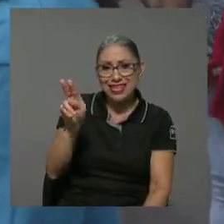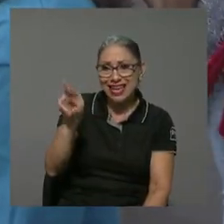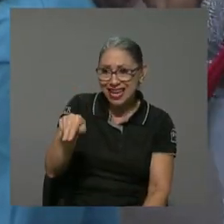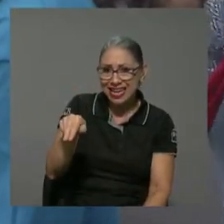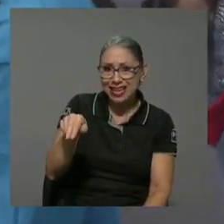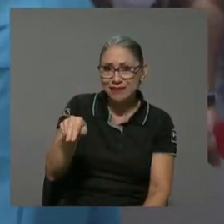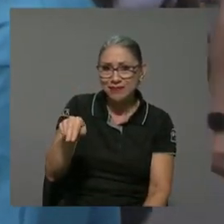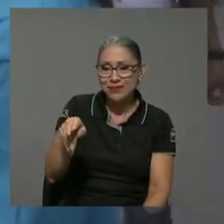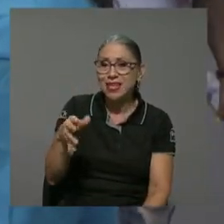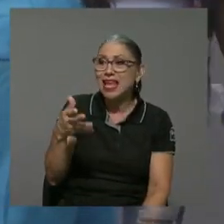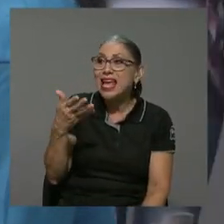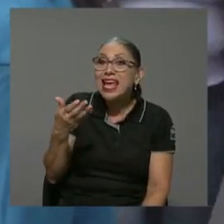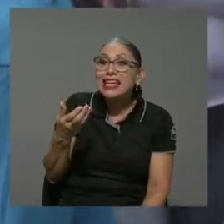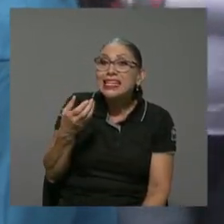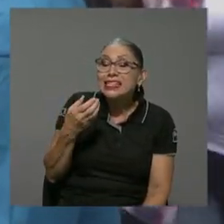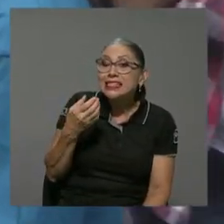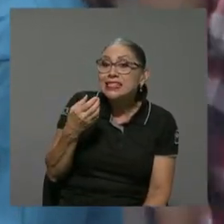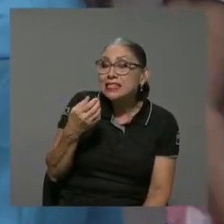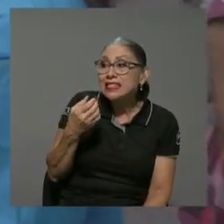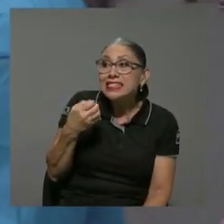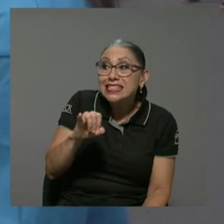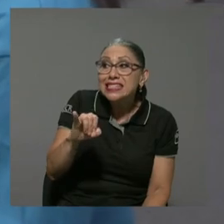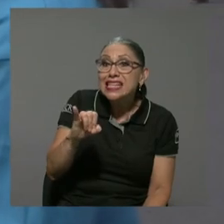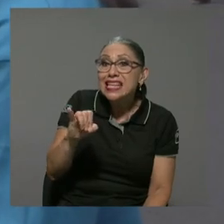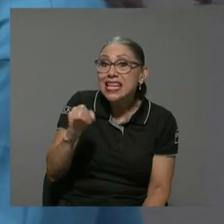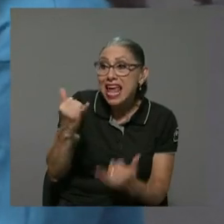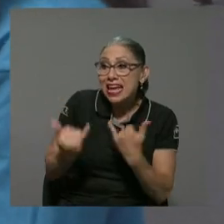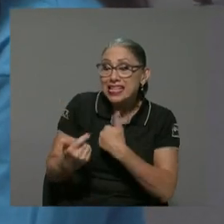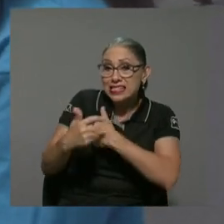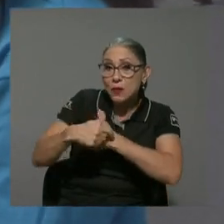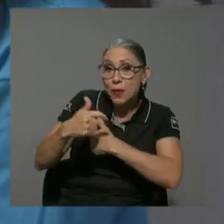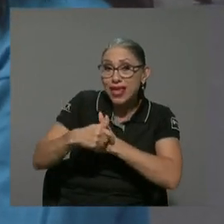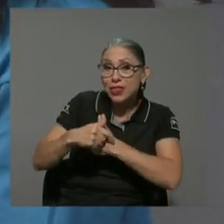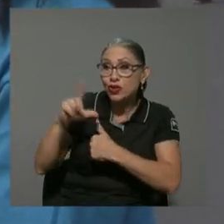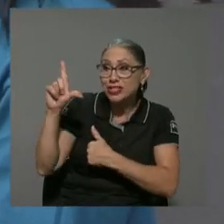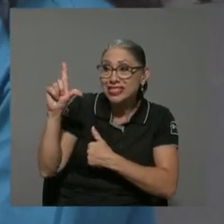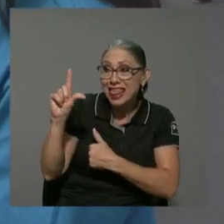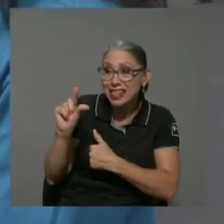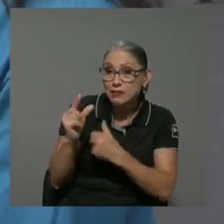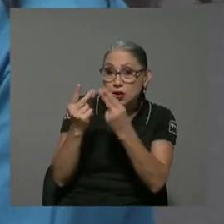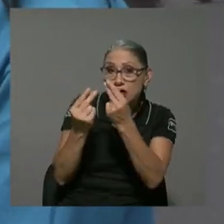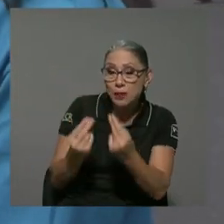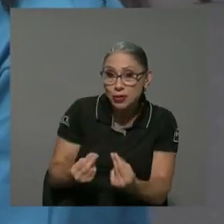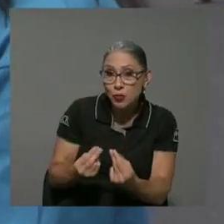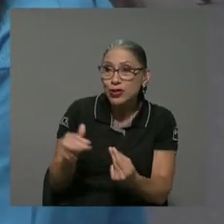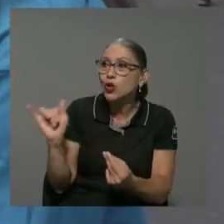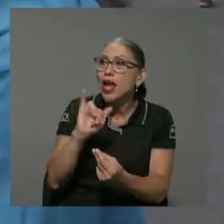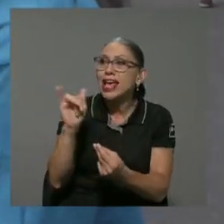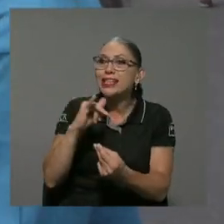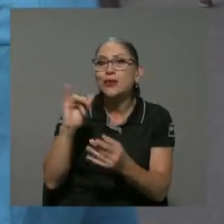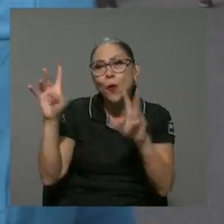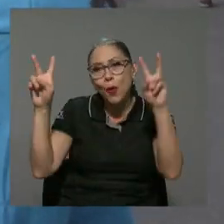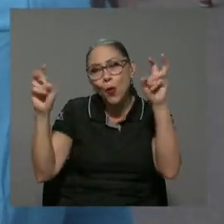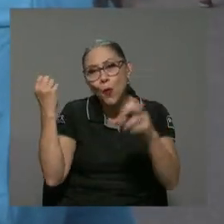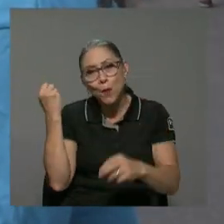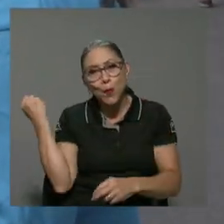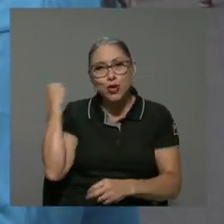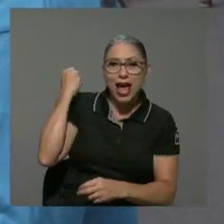puñal a esa universidad disminuir en este momento, siendo una de las universidades que no tiene mucho de